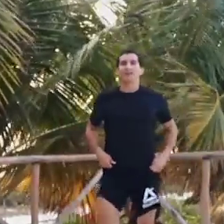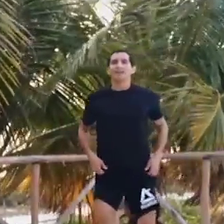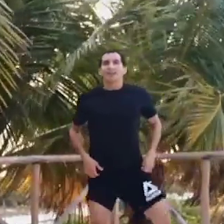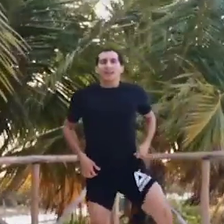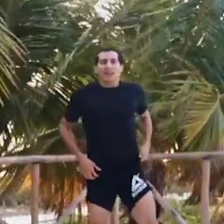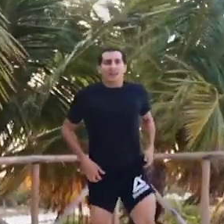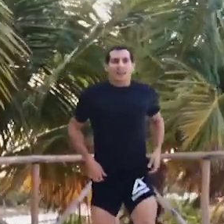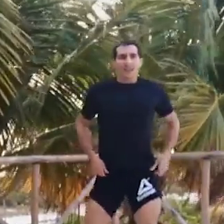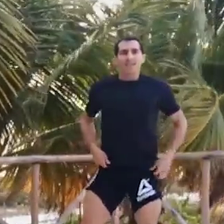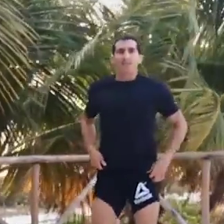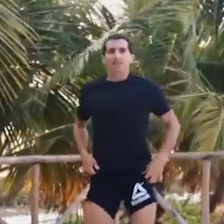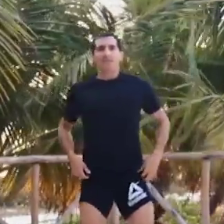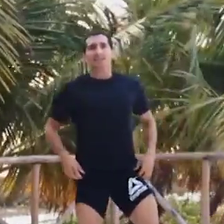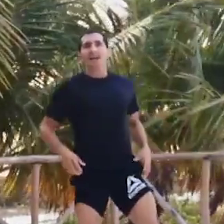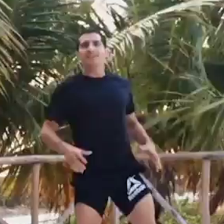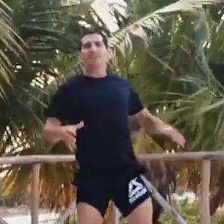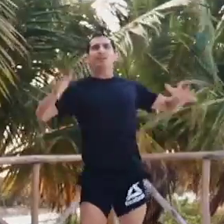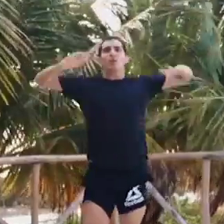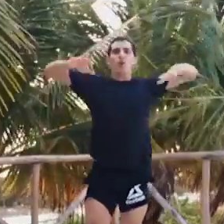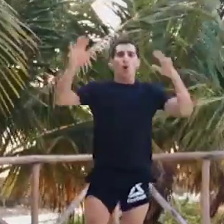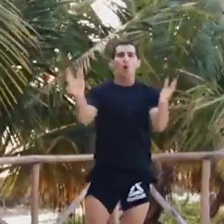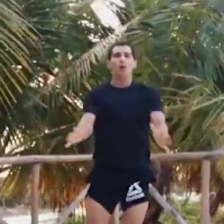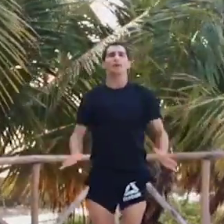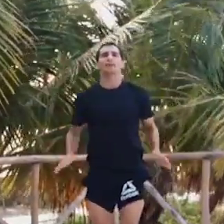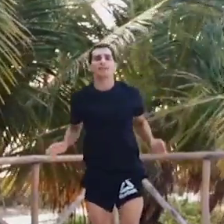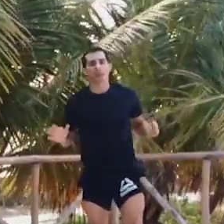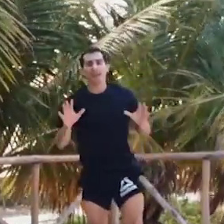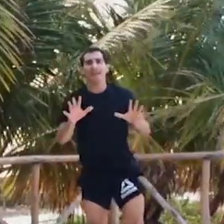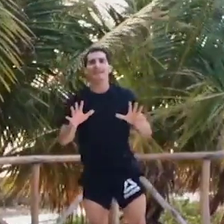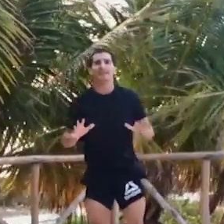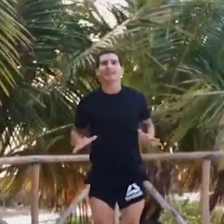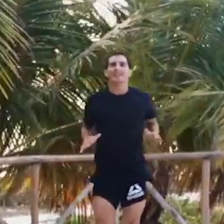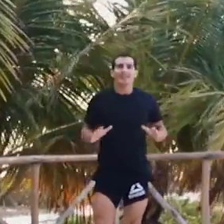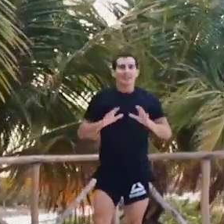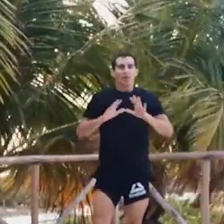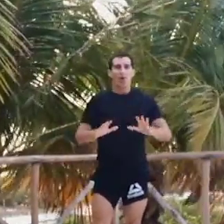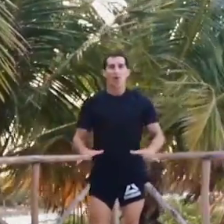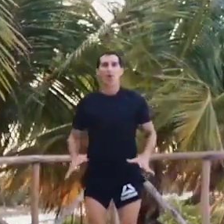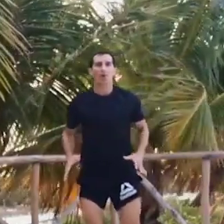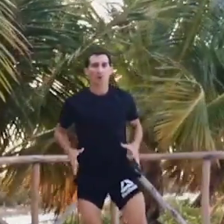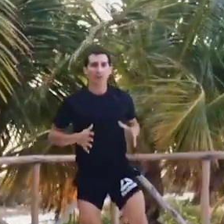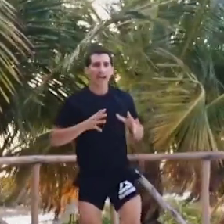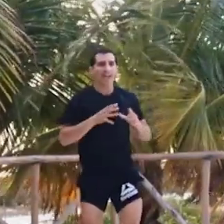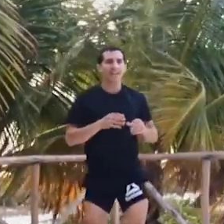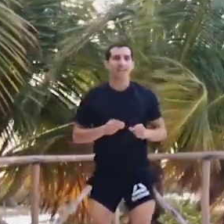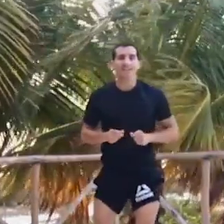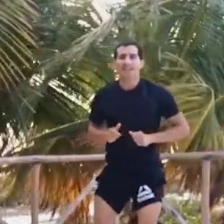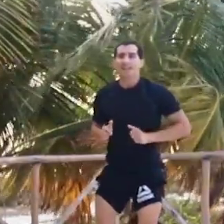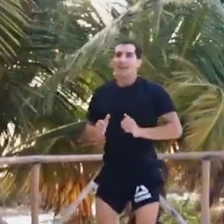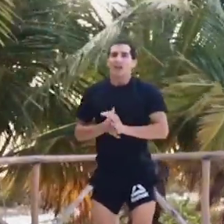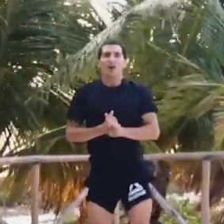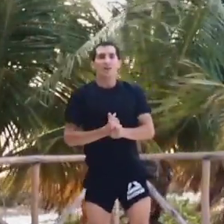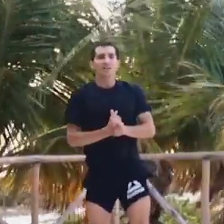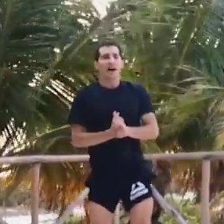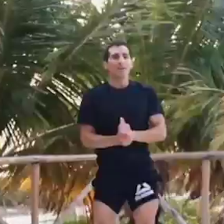10 segundos de descanso Respide Tomen aire